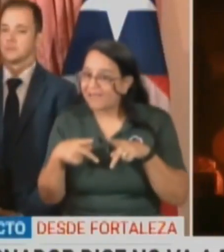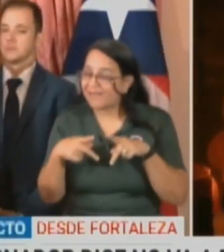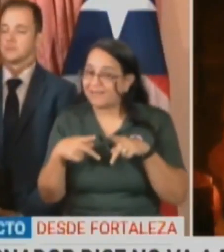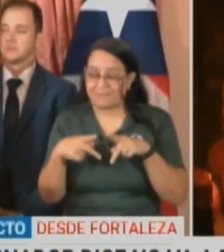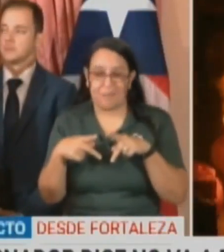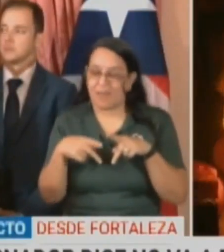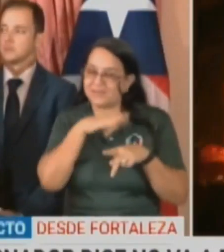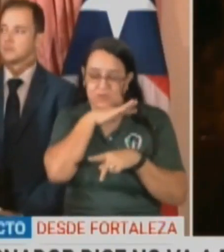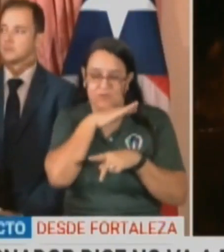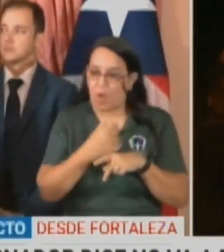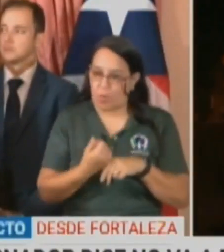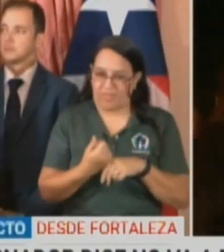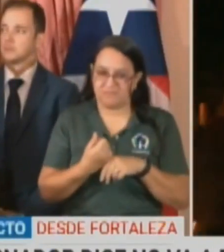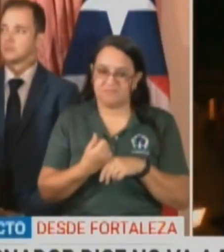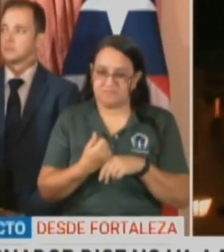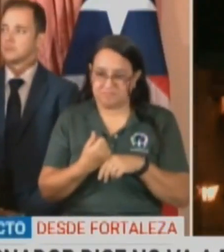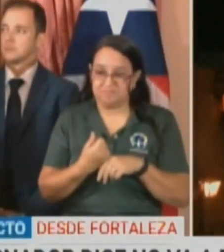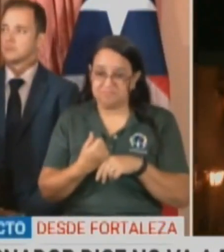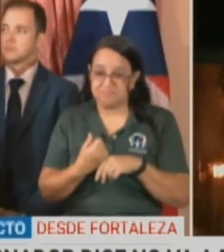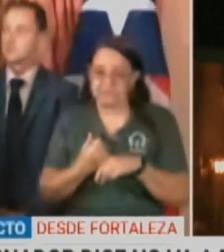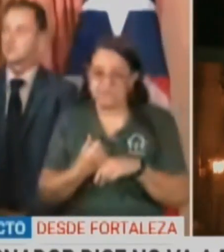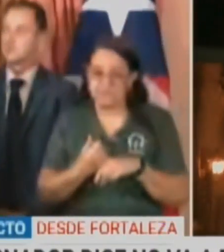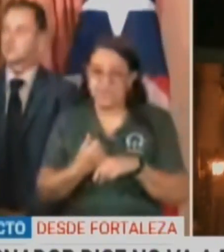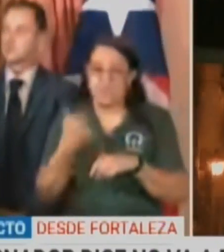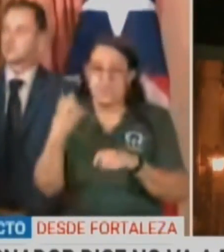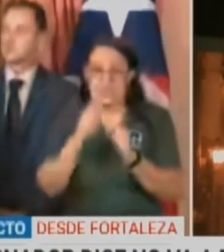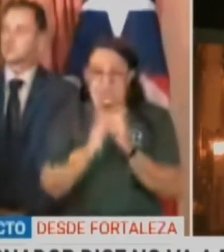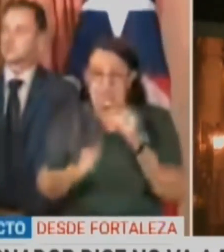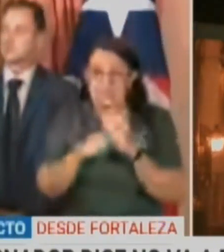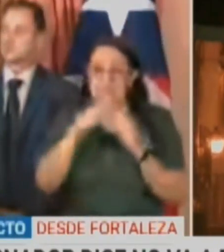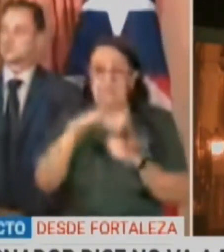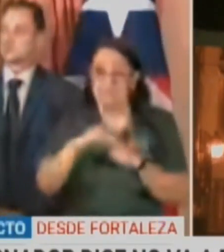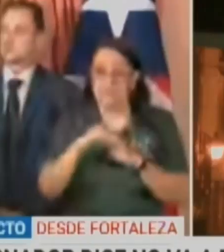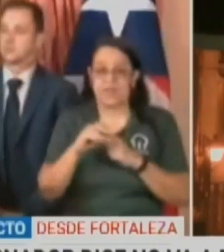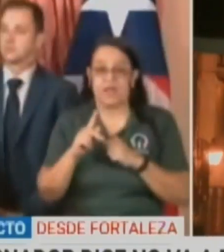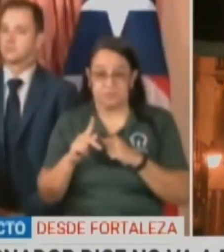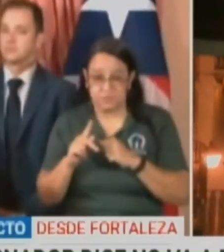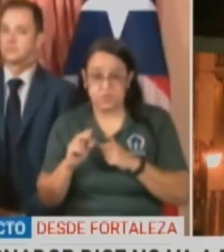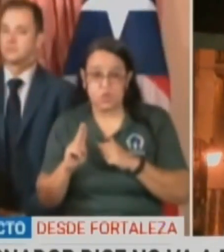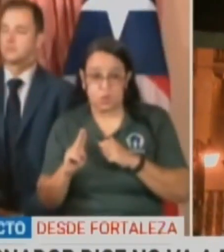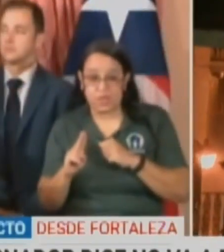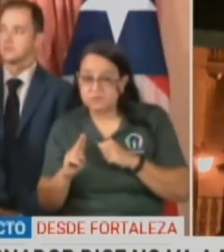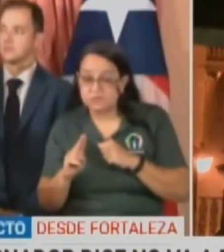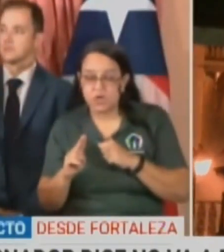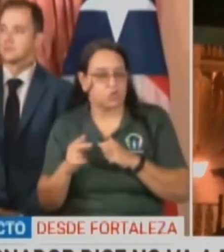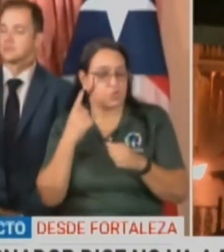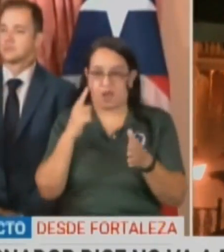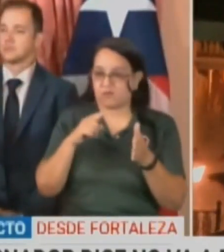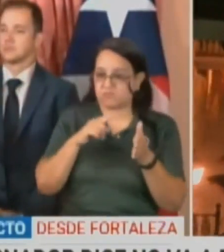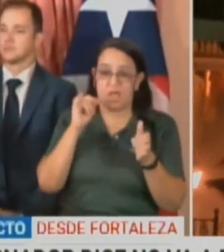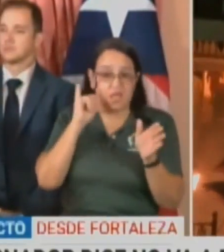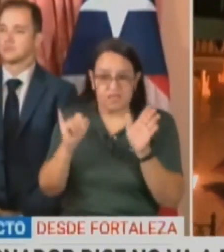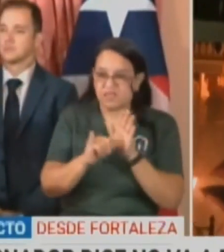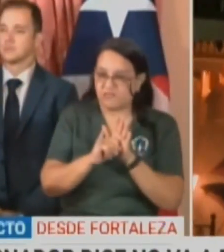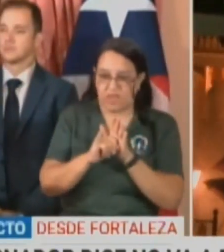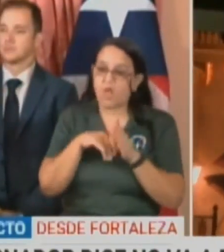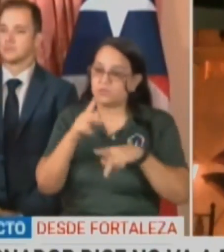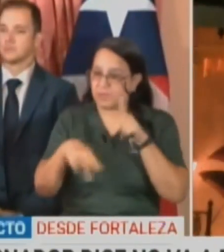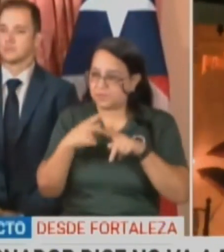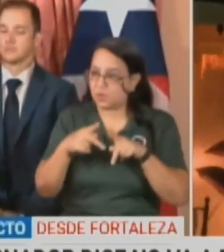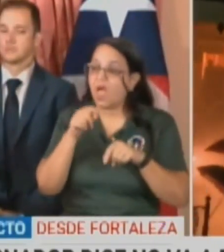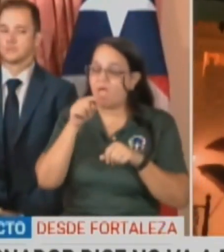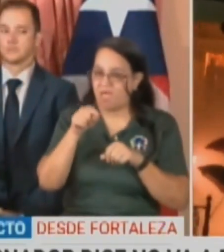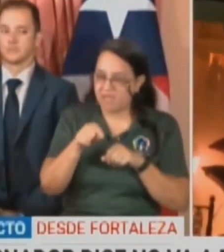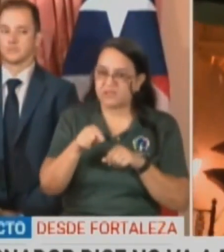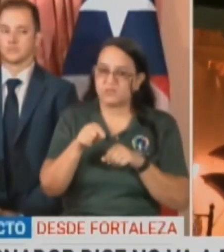Rico. Sin el Medicaid Fraud Detection Unit no se hubiese identificado ninguna de esas personas. Y eso es un microcosmo de lo que tiene